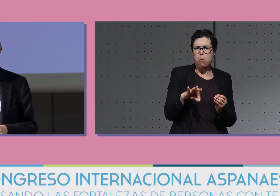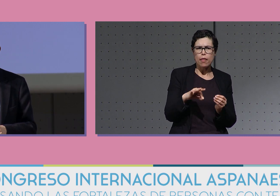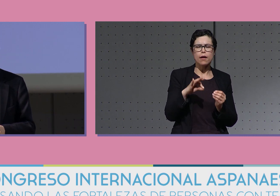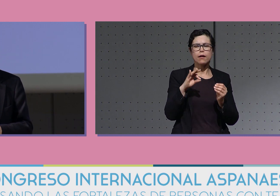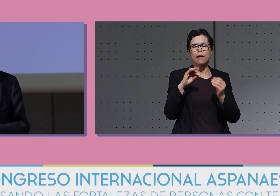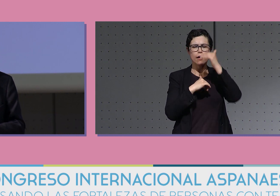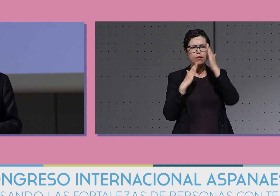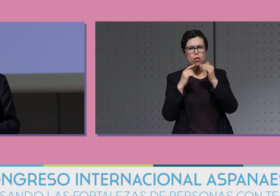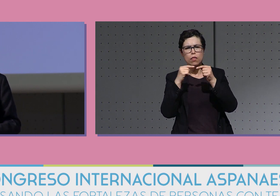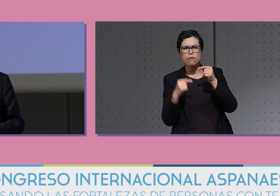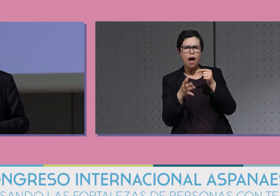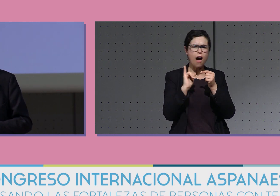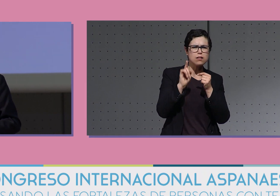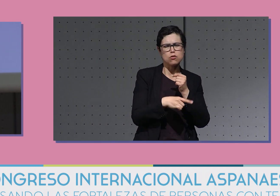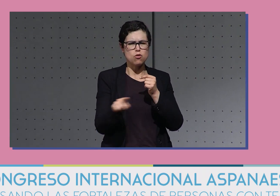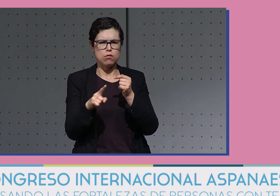y TEA.